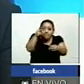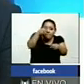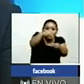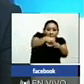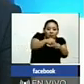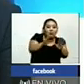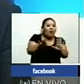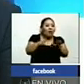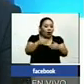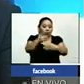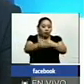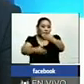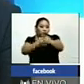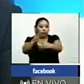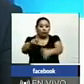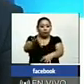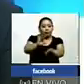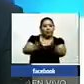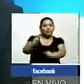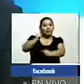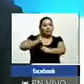de reclutamiento de la Fuerza Armada.